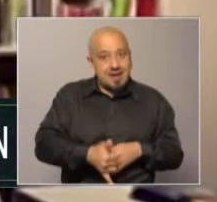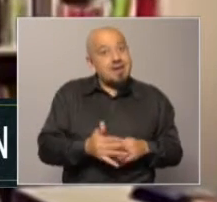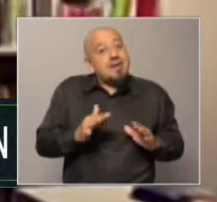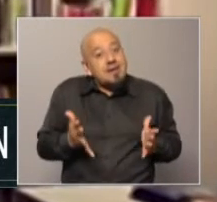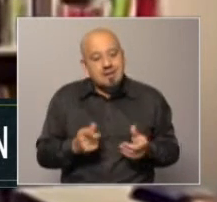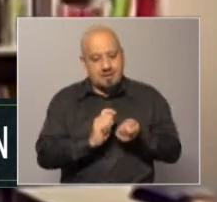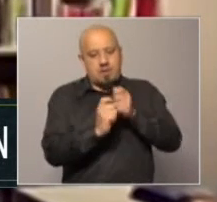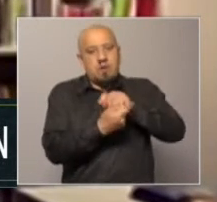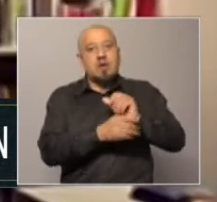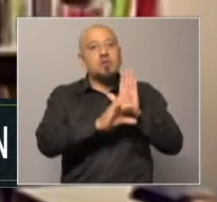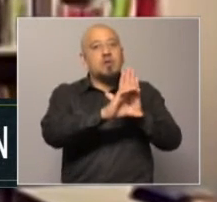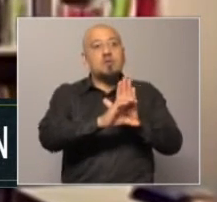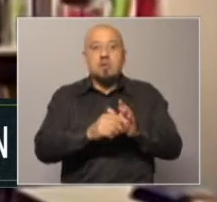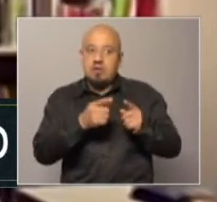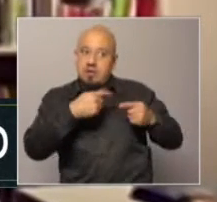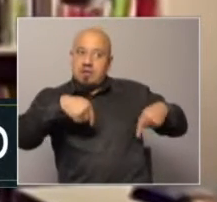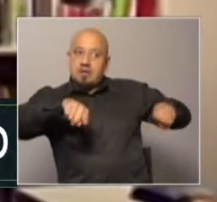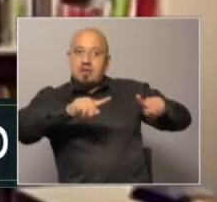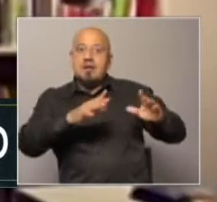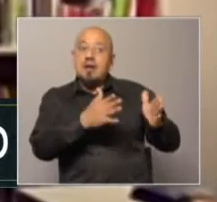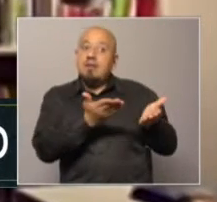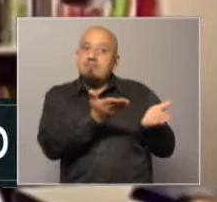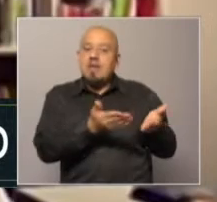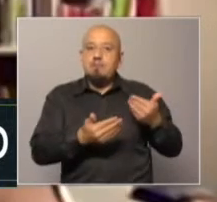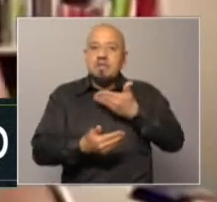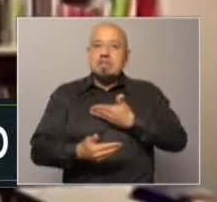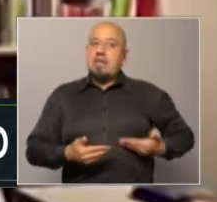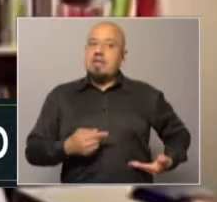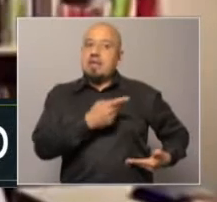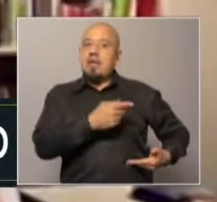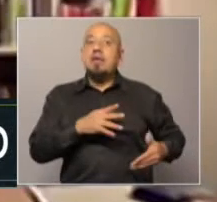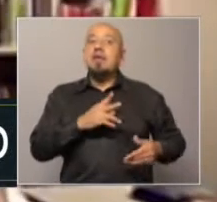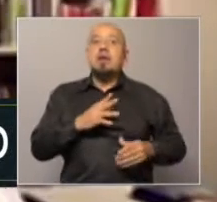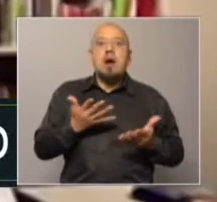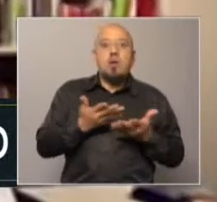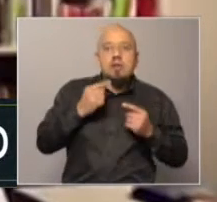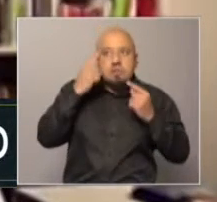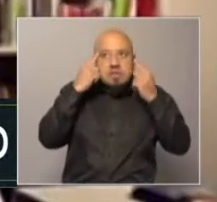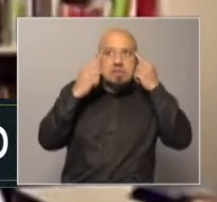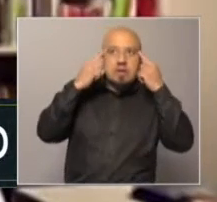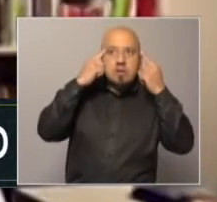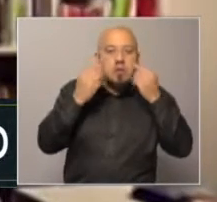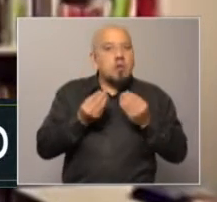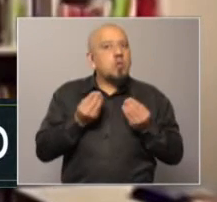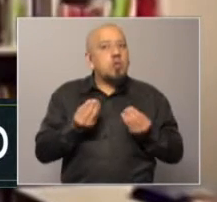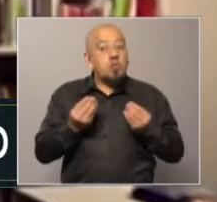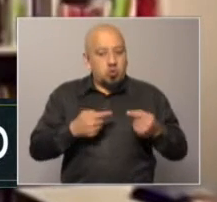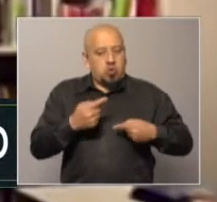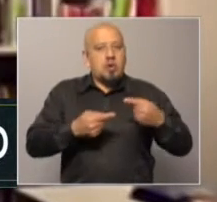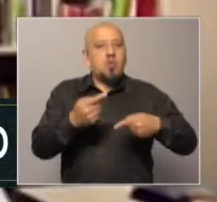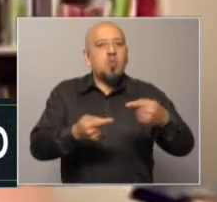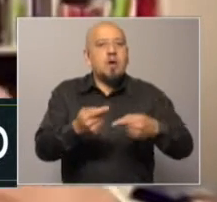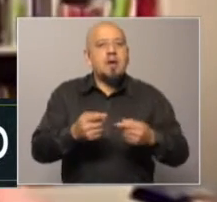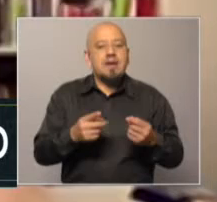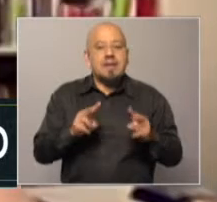están evaluando ahora qué rol pueden jugar porque los partidos de su coalición además entran en un ciclo electoral y